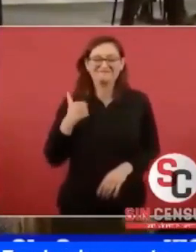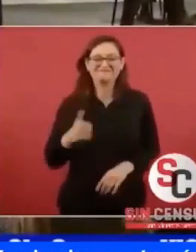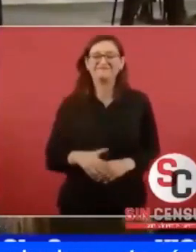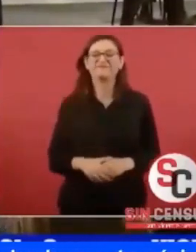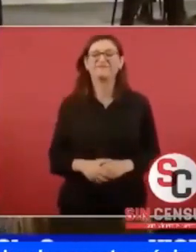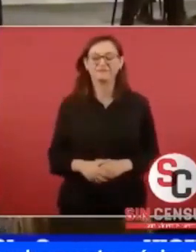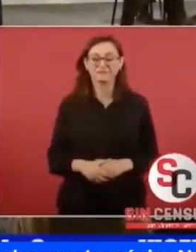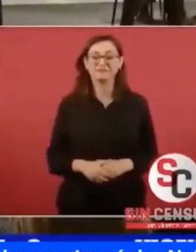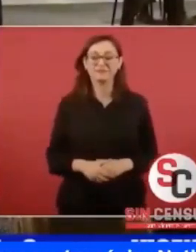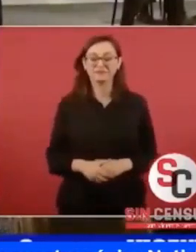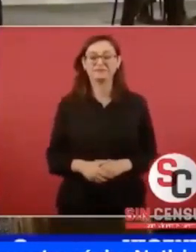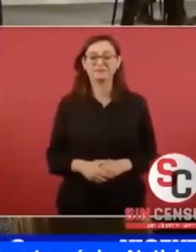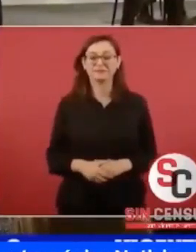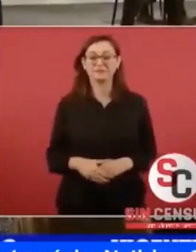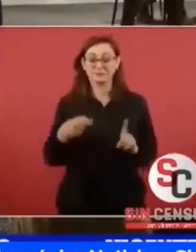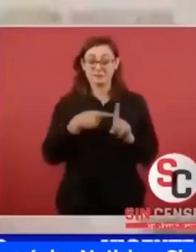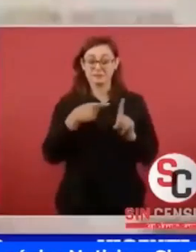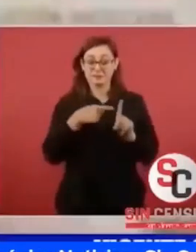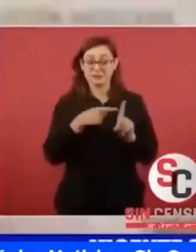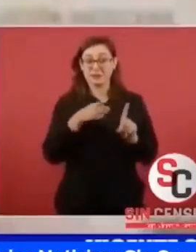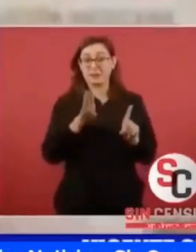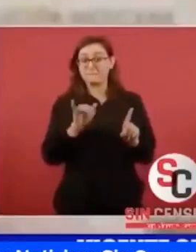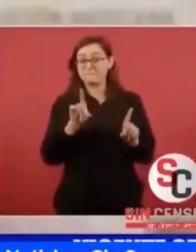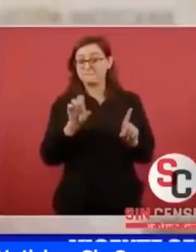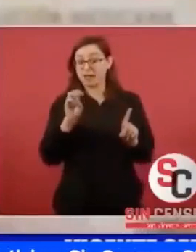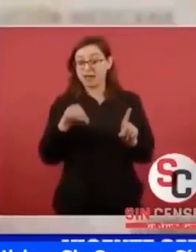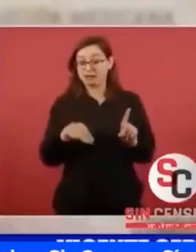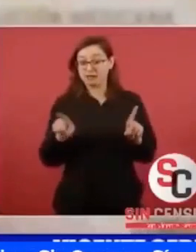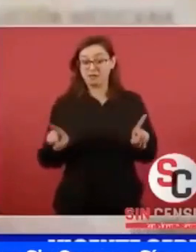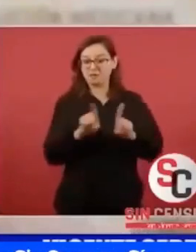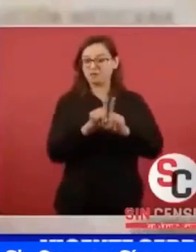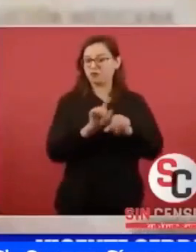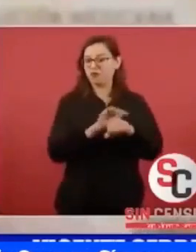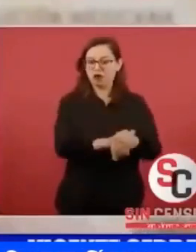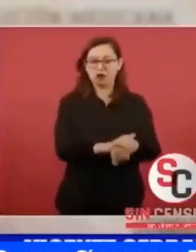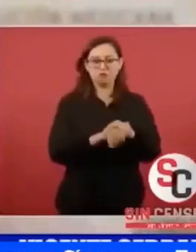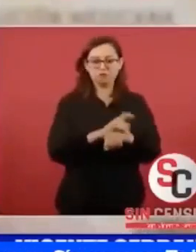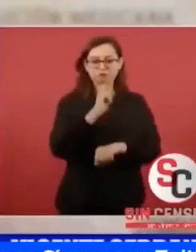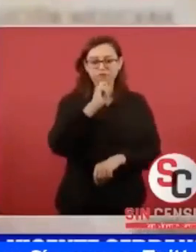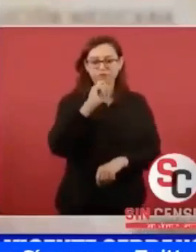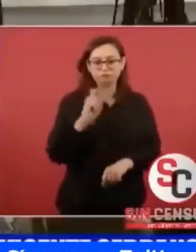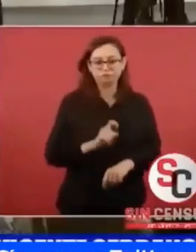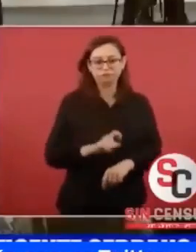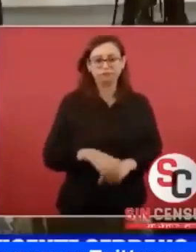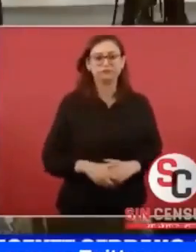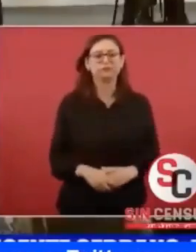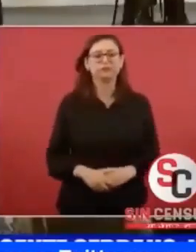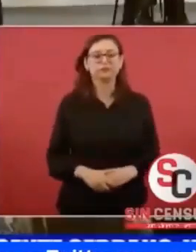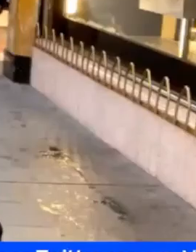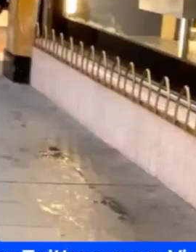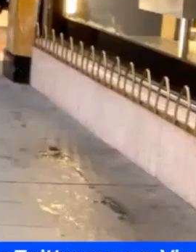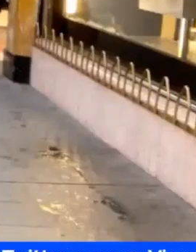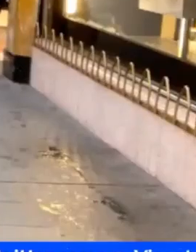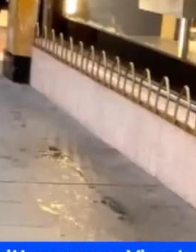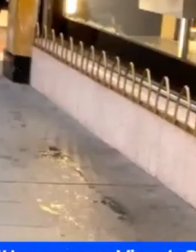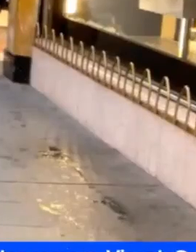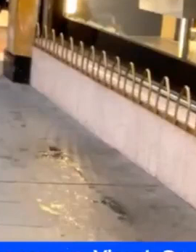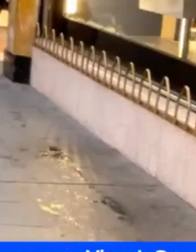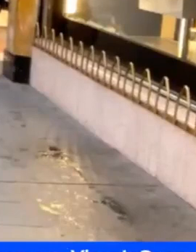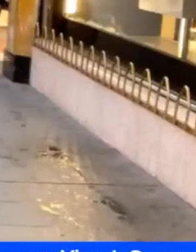es muy amigo del presidente valle a lo que hemos llegado mi